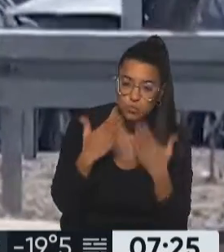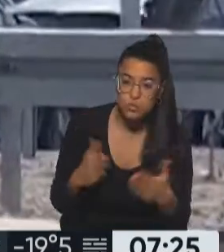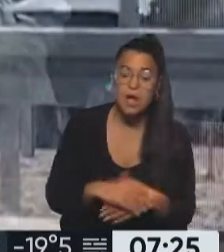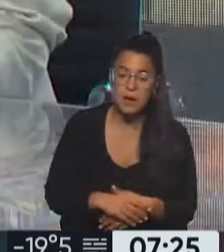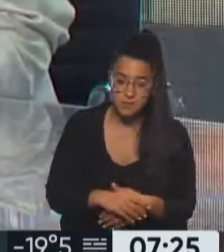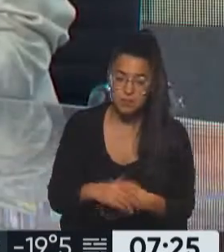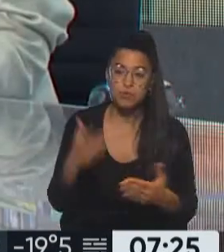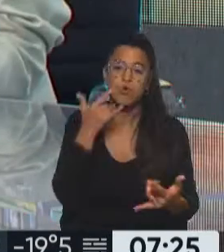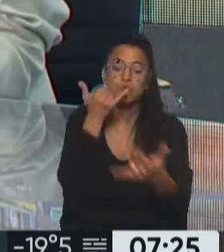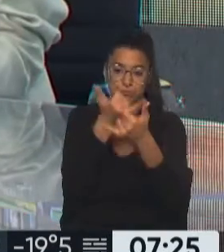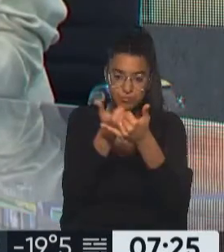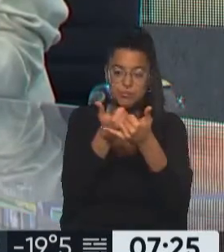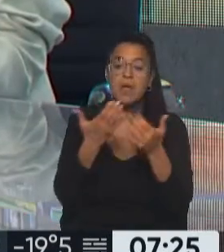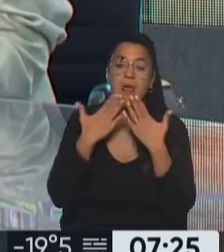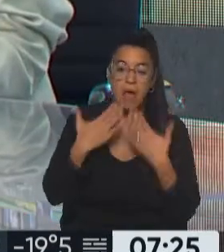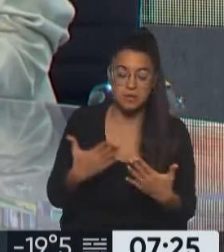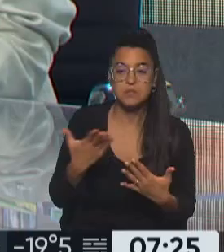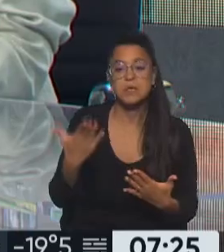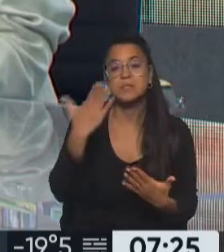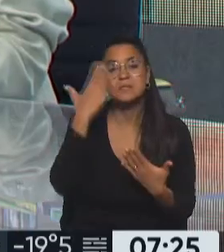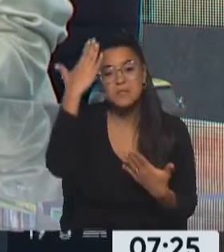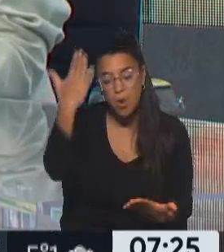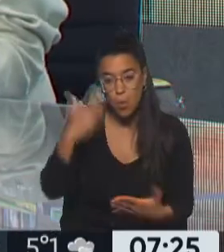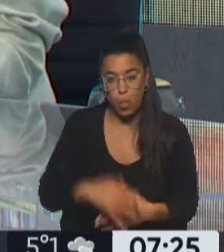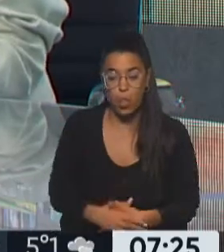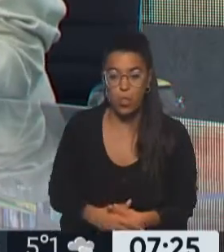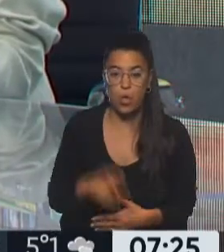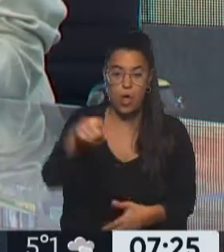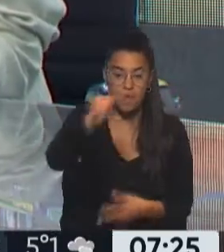gracias por esta comunicación telefónica. Te enviamos un saludo grande a ti y a tu familia.